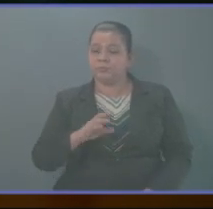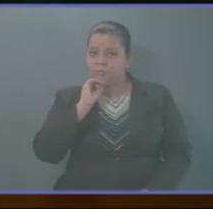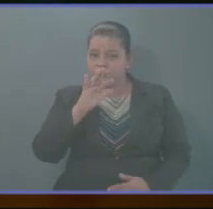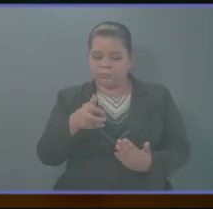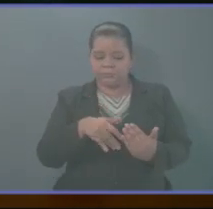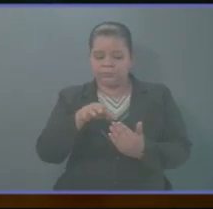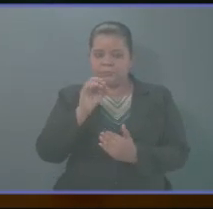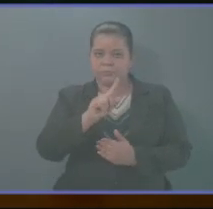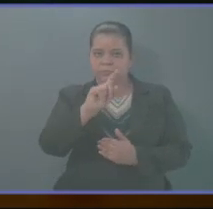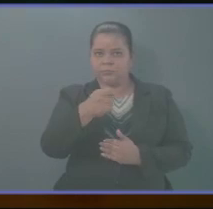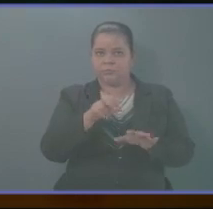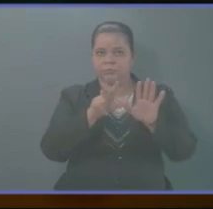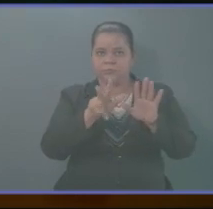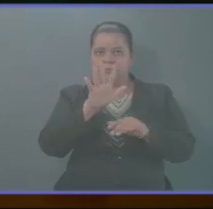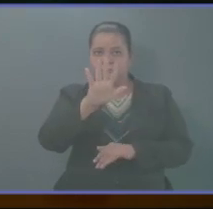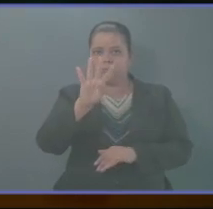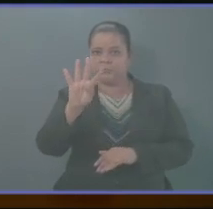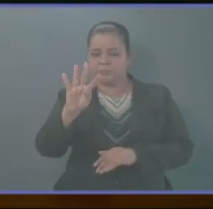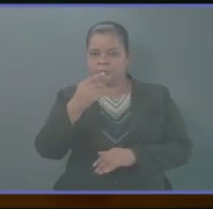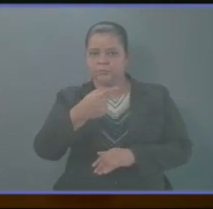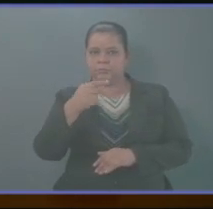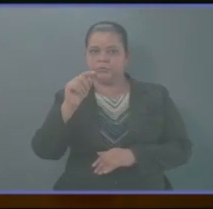Expediente